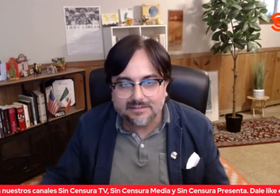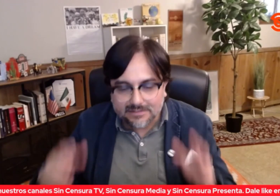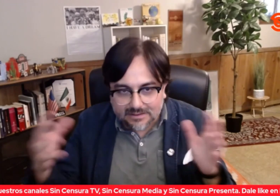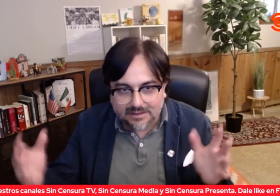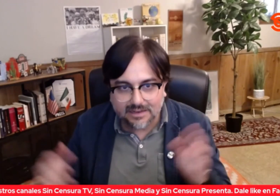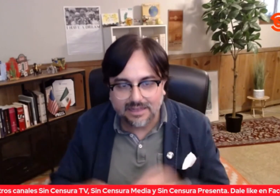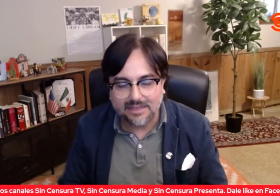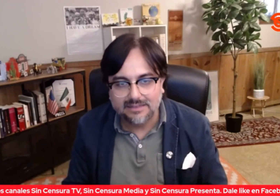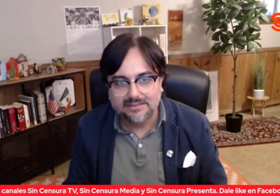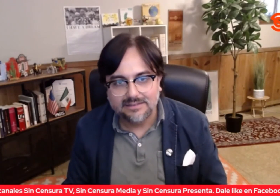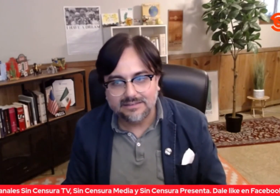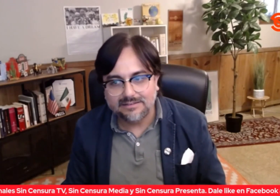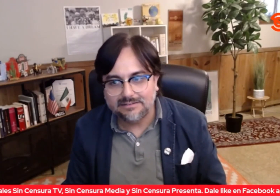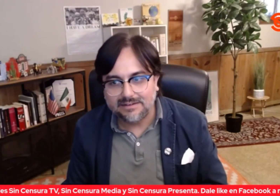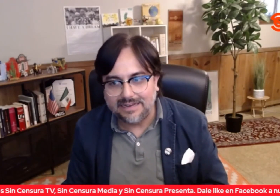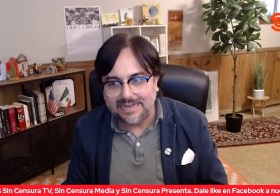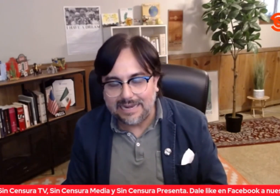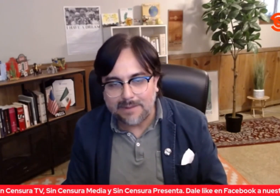que es